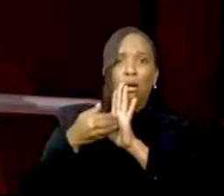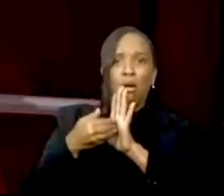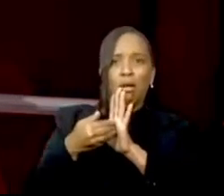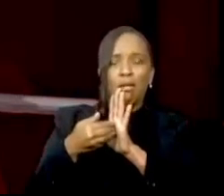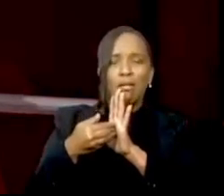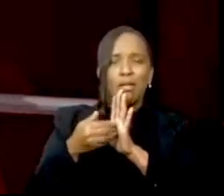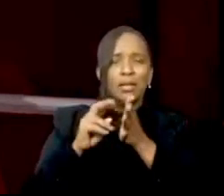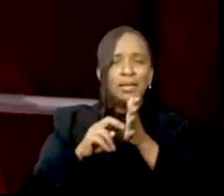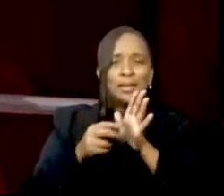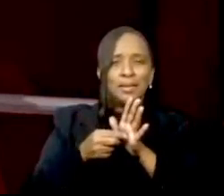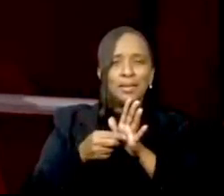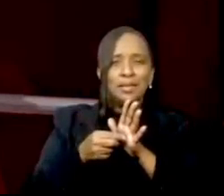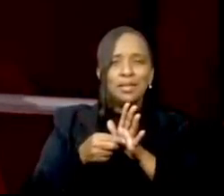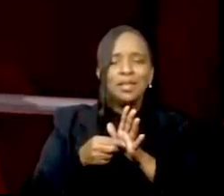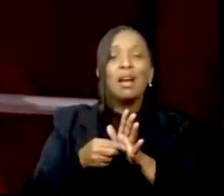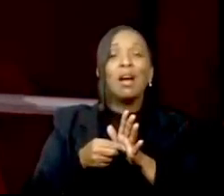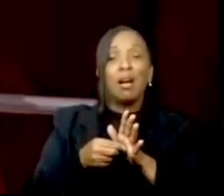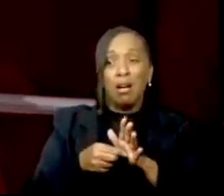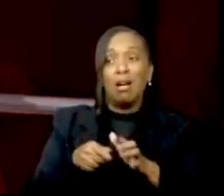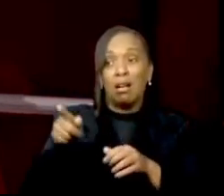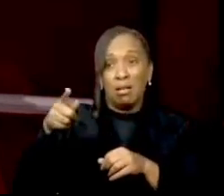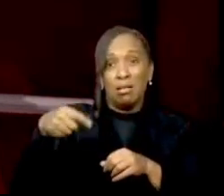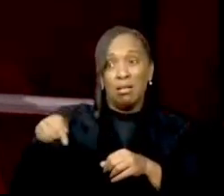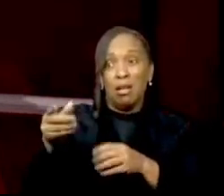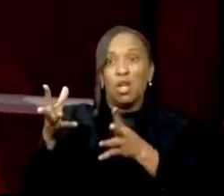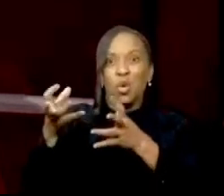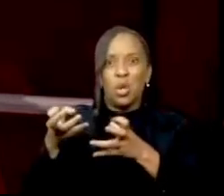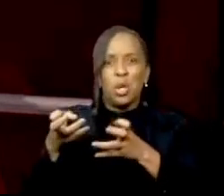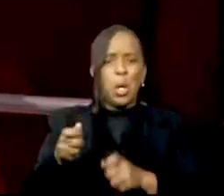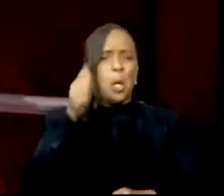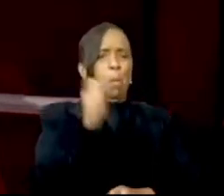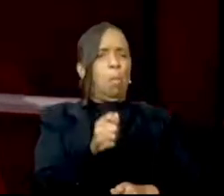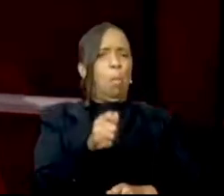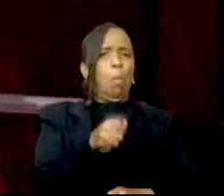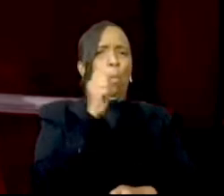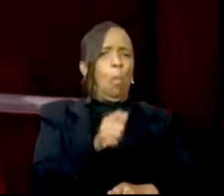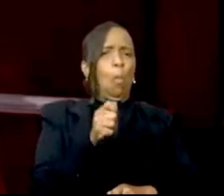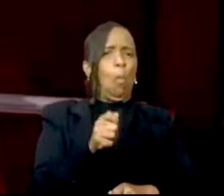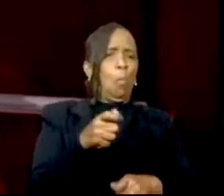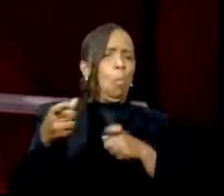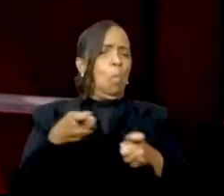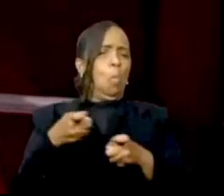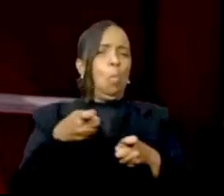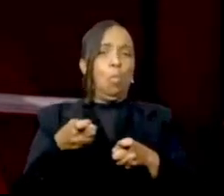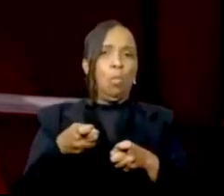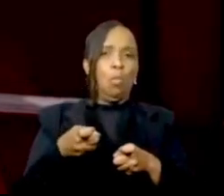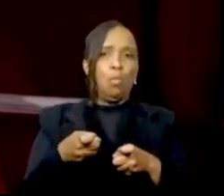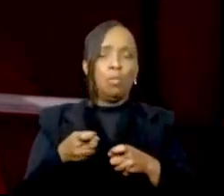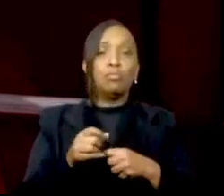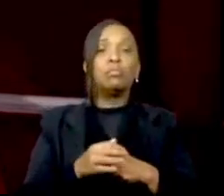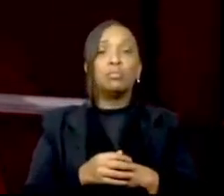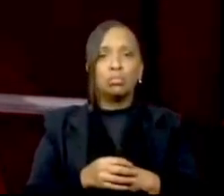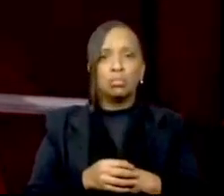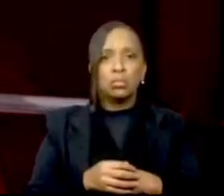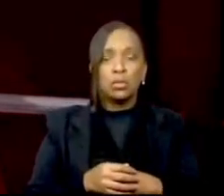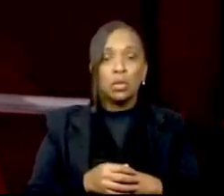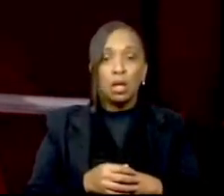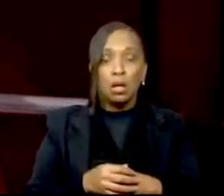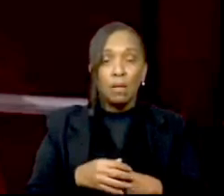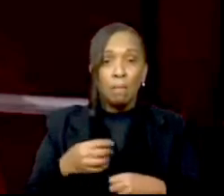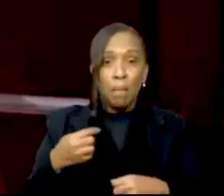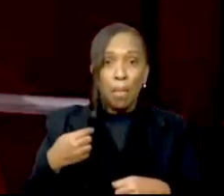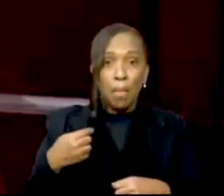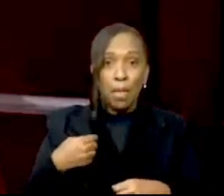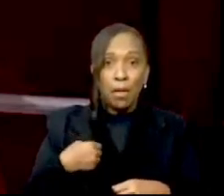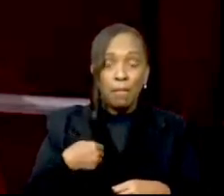pero este pueblo no se lo va a permitir por lo tanto el